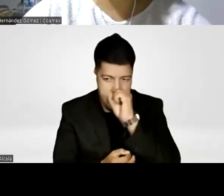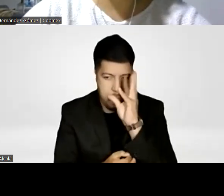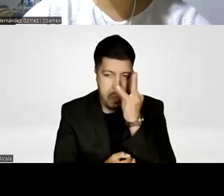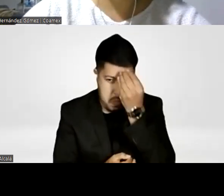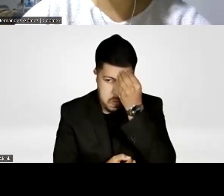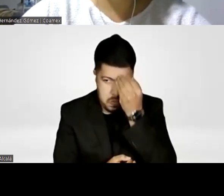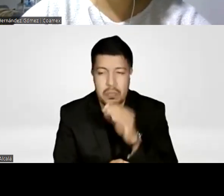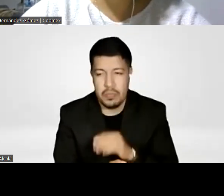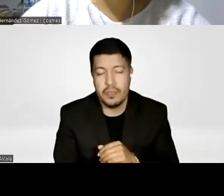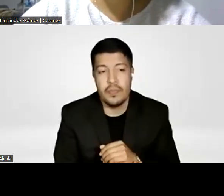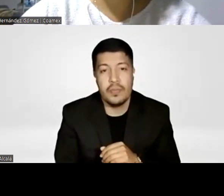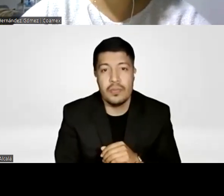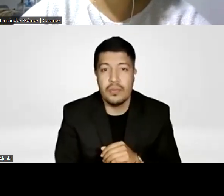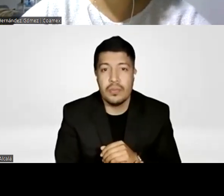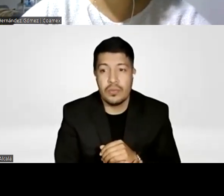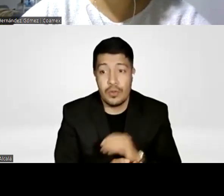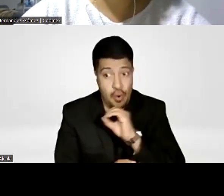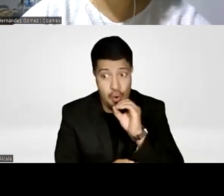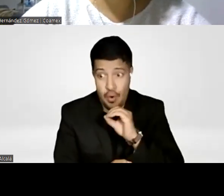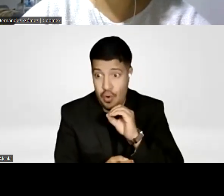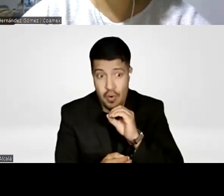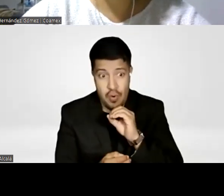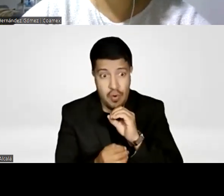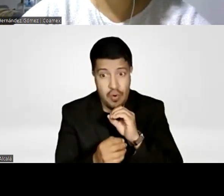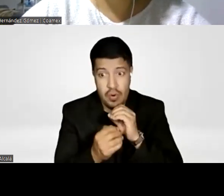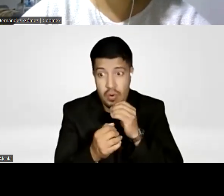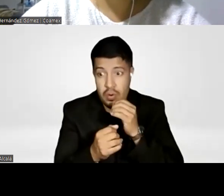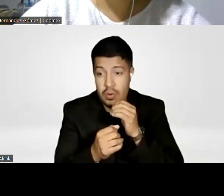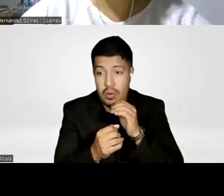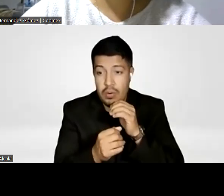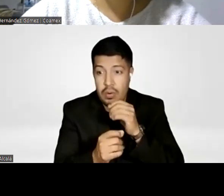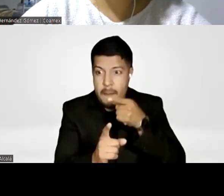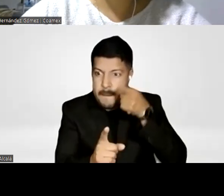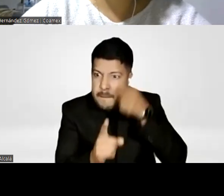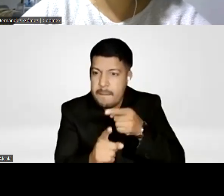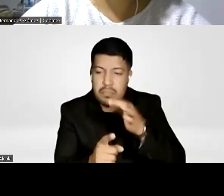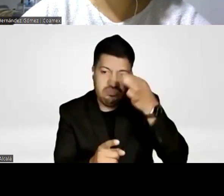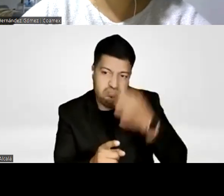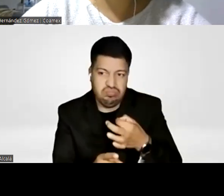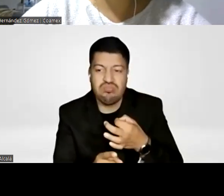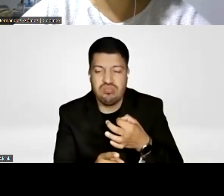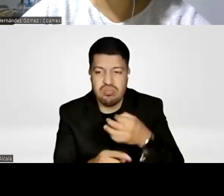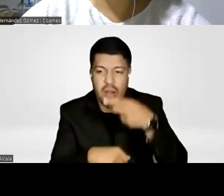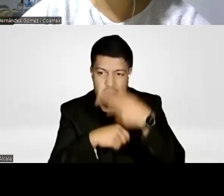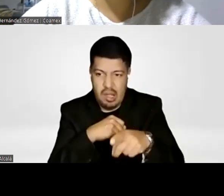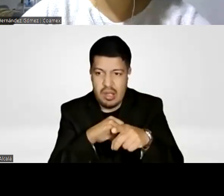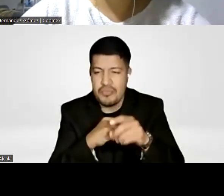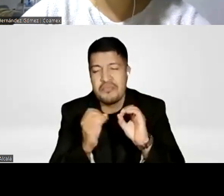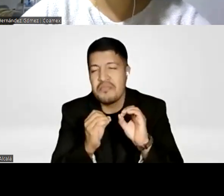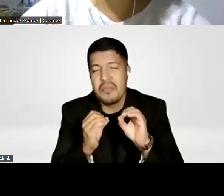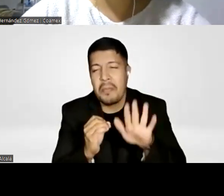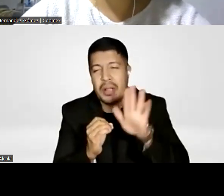Pero no hay ningún dato concluyente y los más recientes apuntan hacia que en realidad fueron como falsas